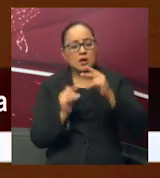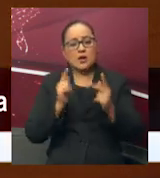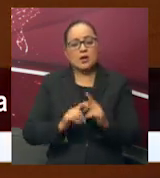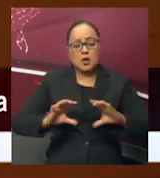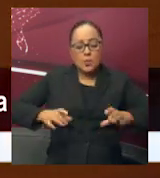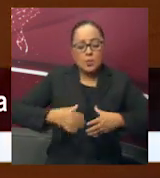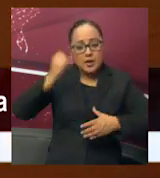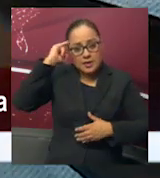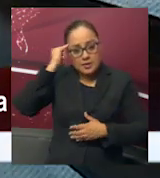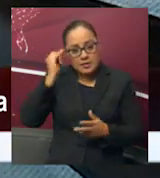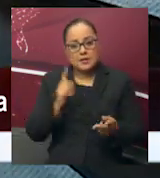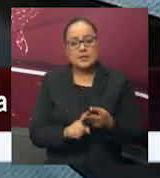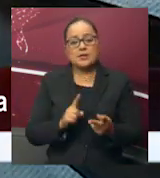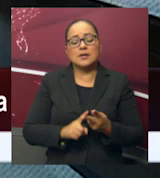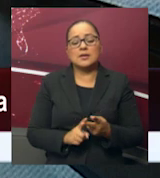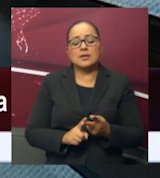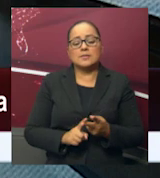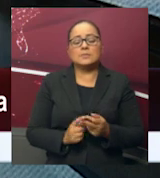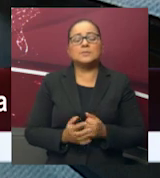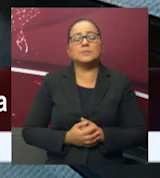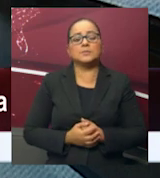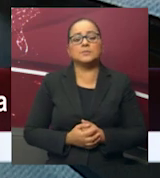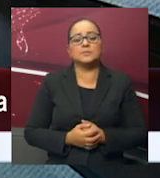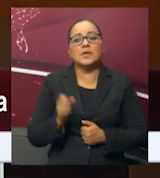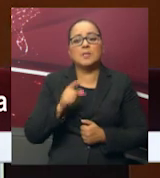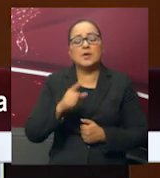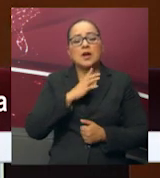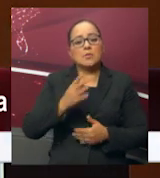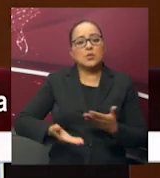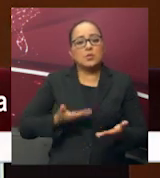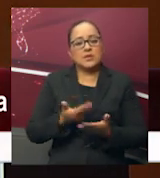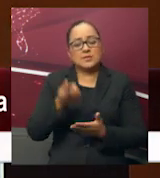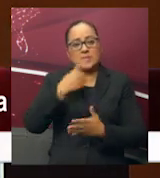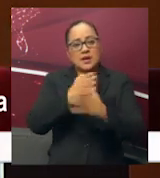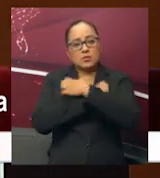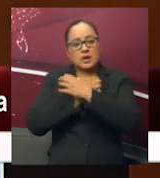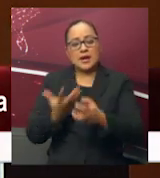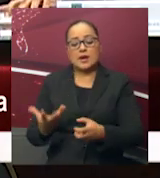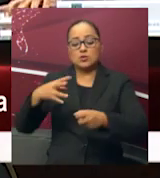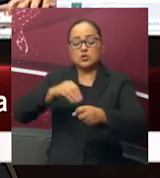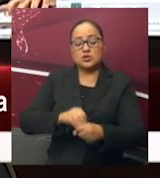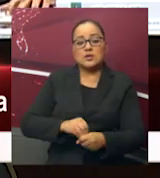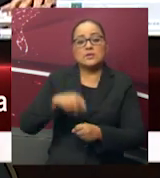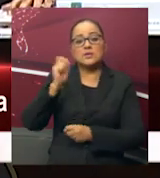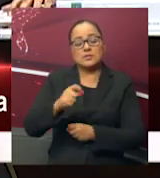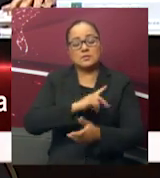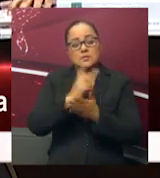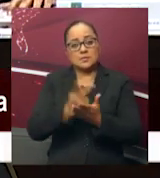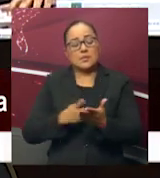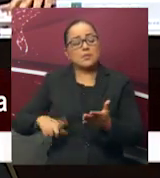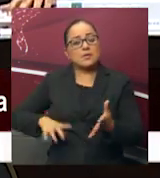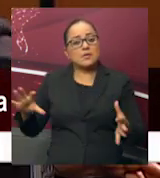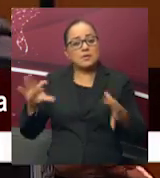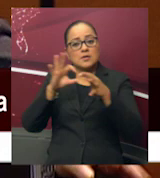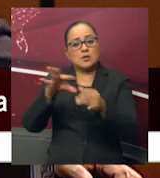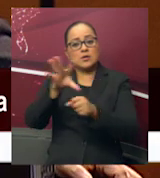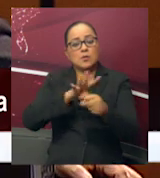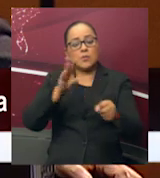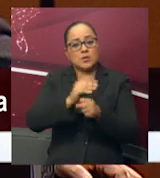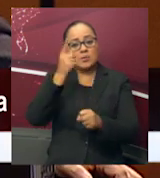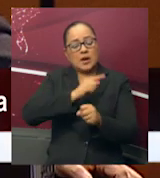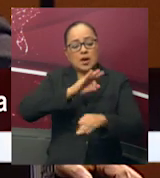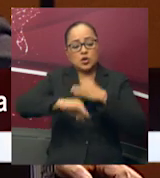pueblos indígenas. También se propuso que la educación inclusiva se dé a través de políticas públicas que abarquen todos los niveles del sistema